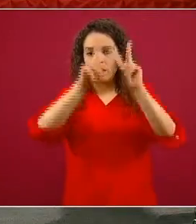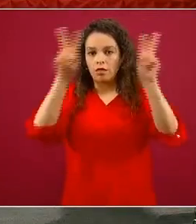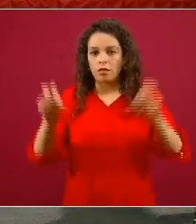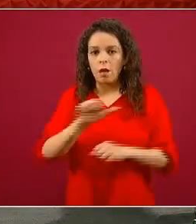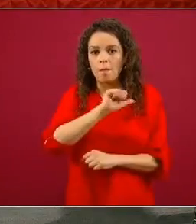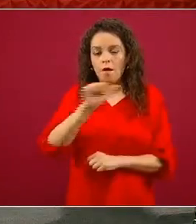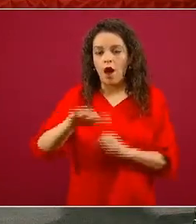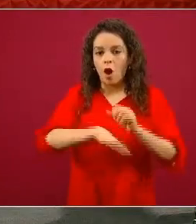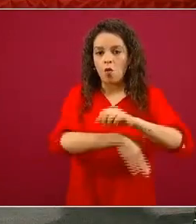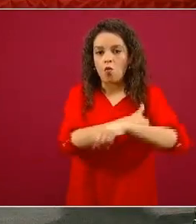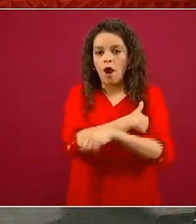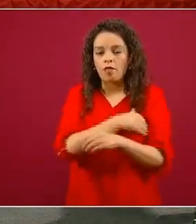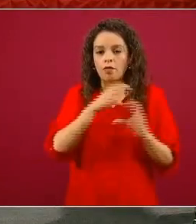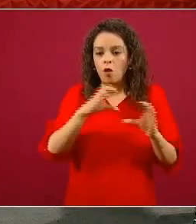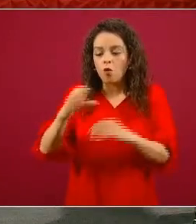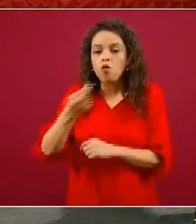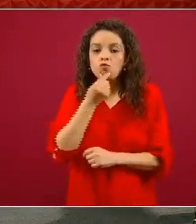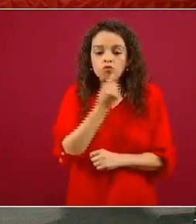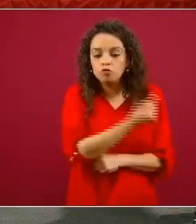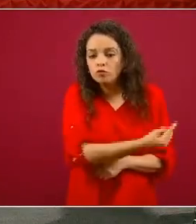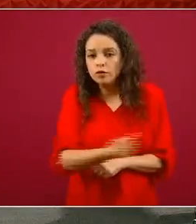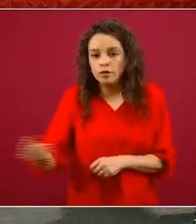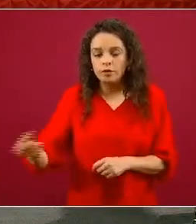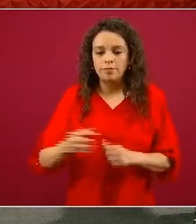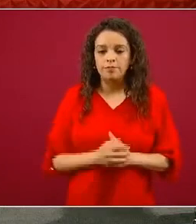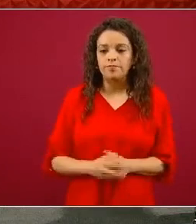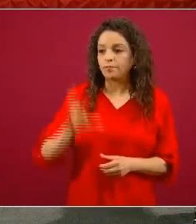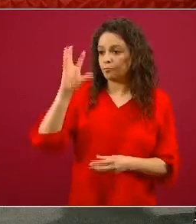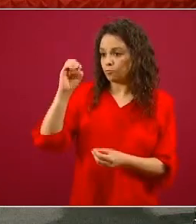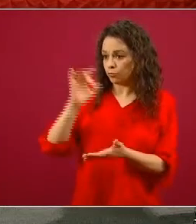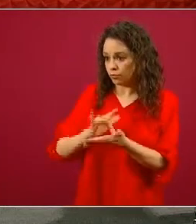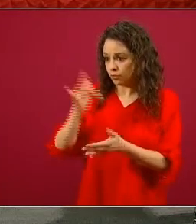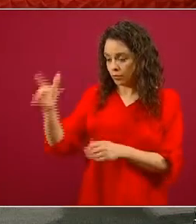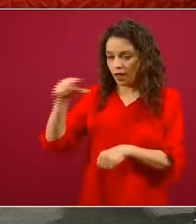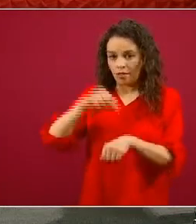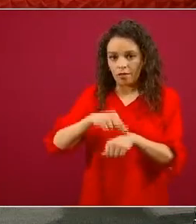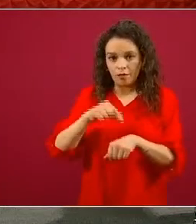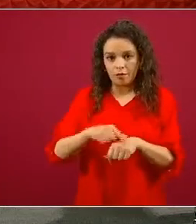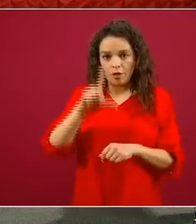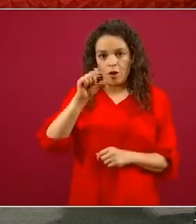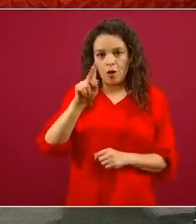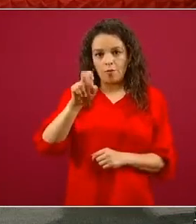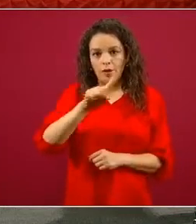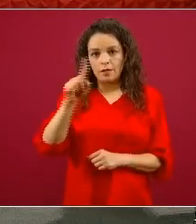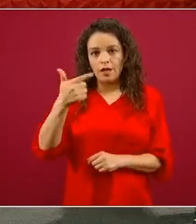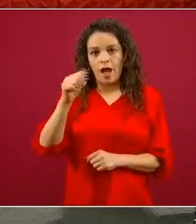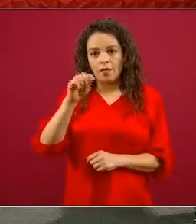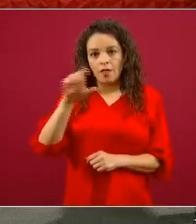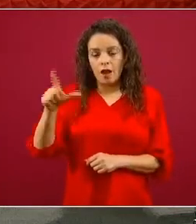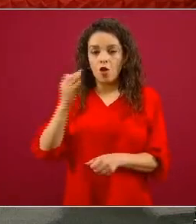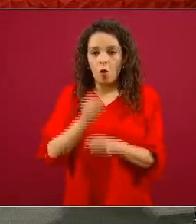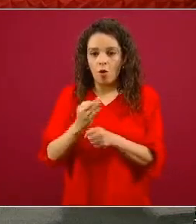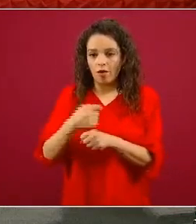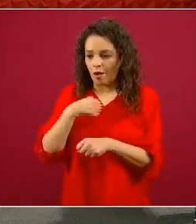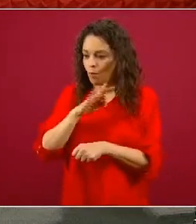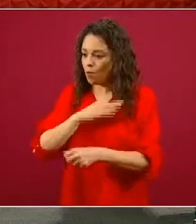Muchas gracias, doctor López-Gatell, por la oportunidad de poder